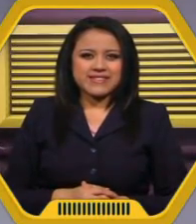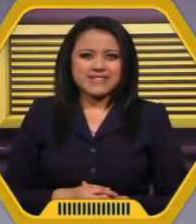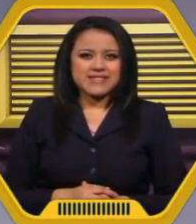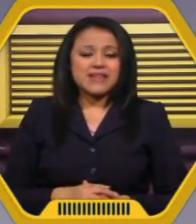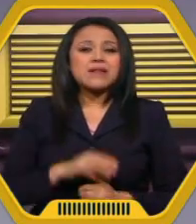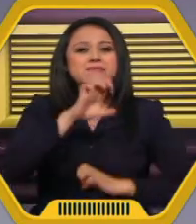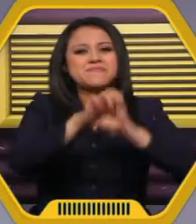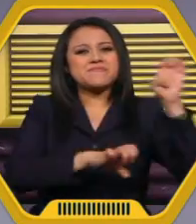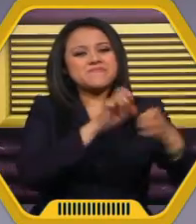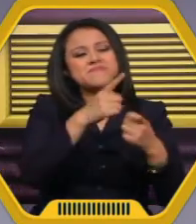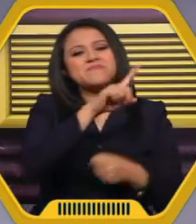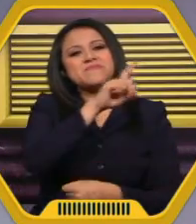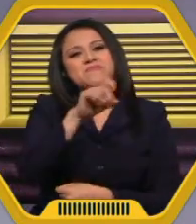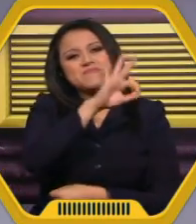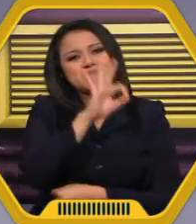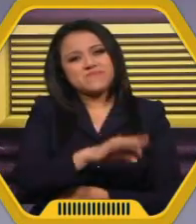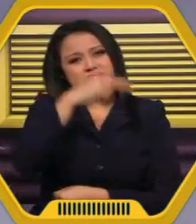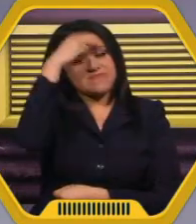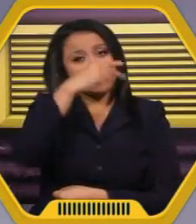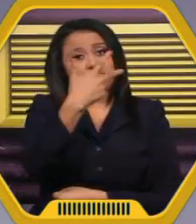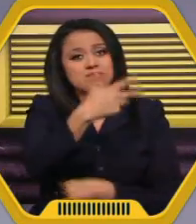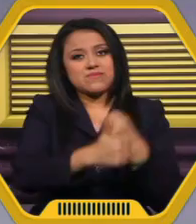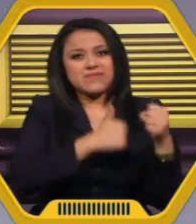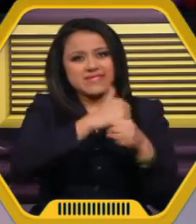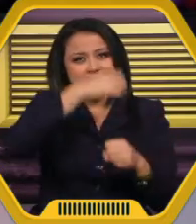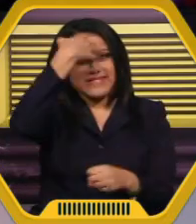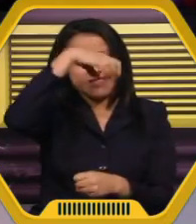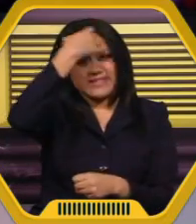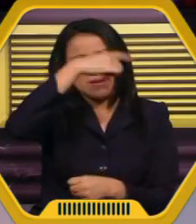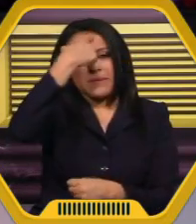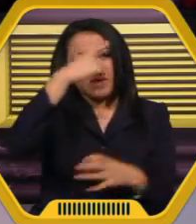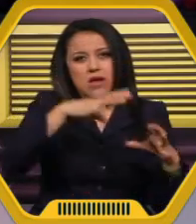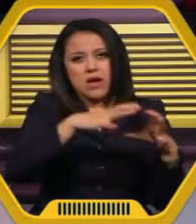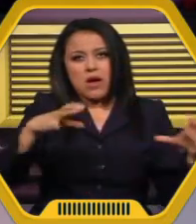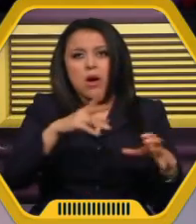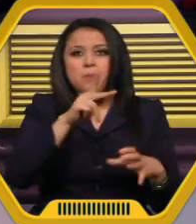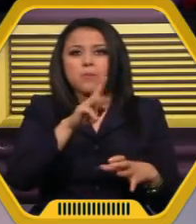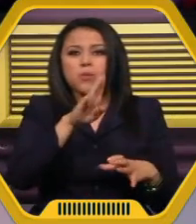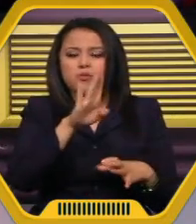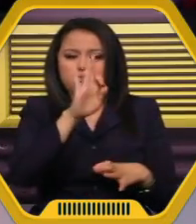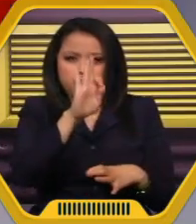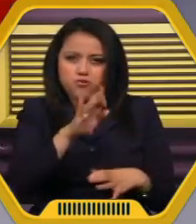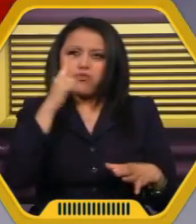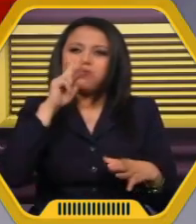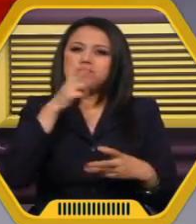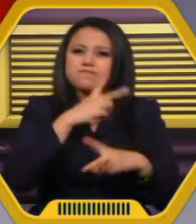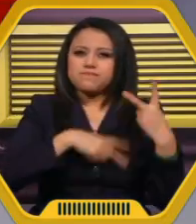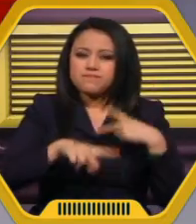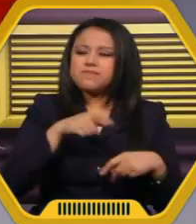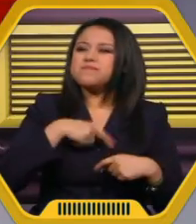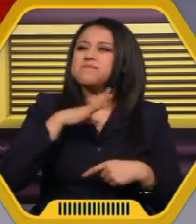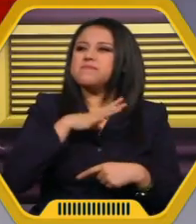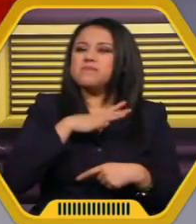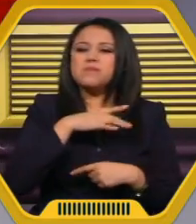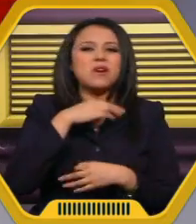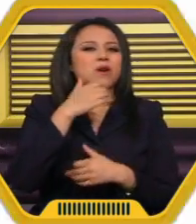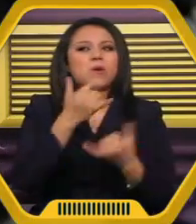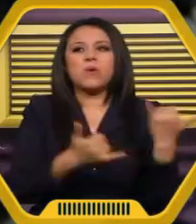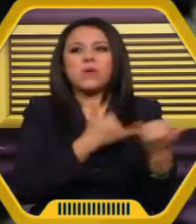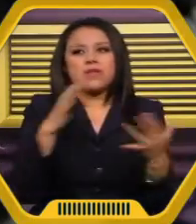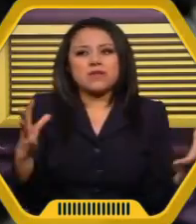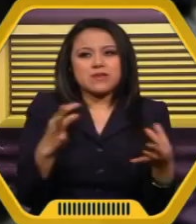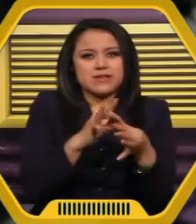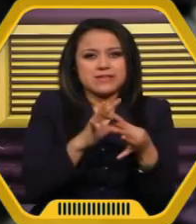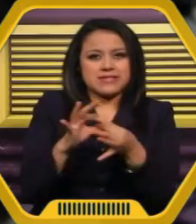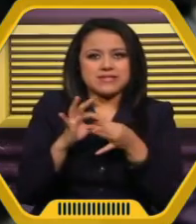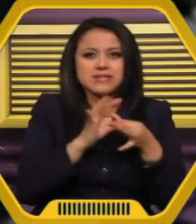Empresa 100% mexicana y con 8 años de experiencia en la elaboración de Puffs, se unen a esta gran campaña. Se suman al juguetón. Mira,